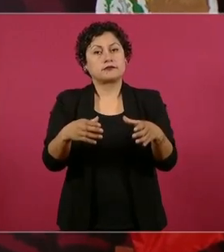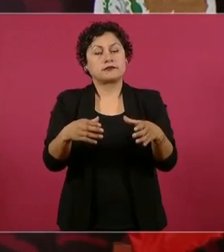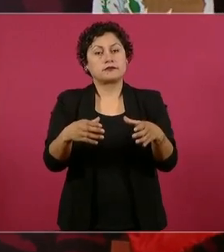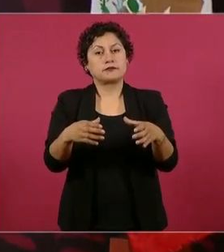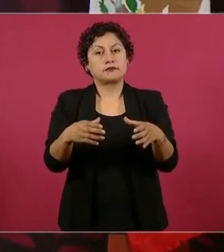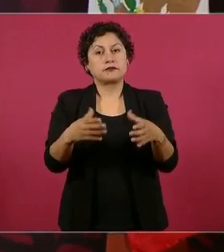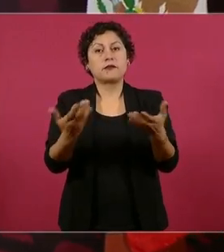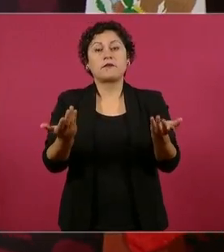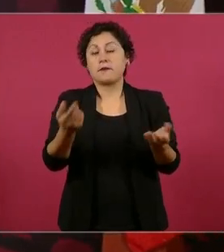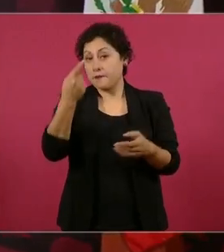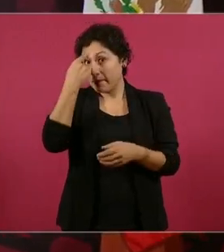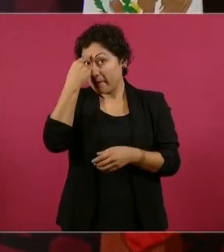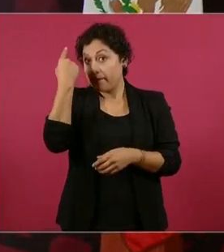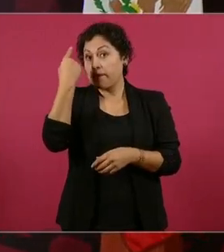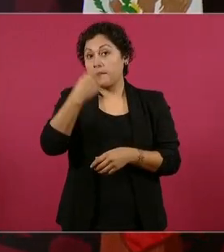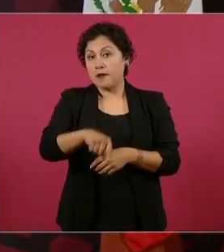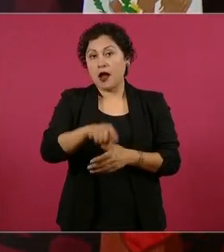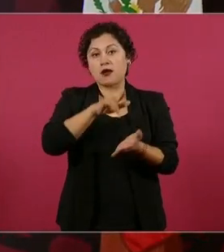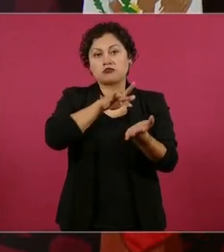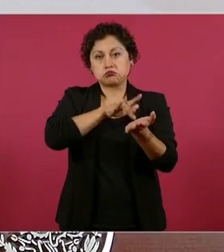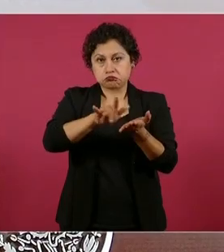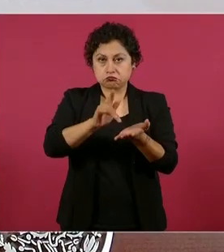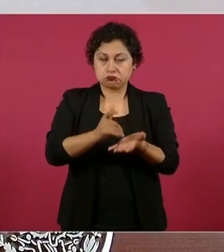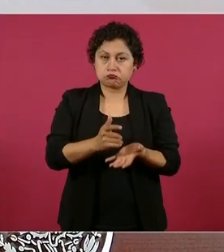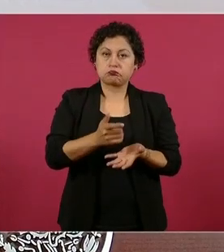se les da un apoyo,